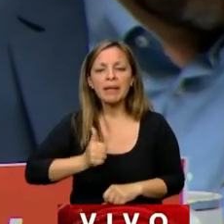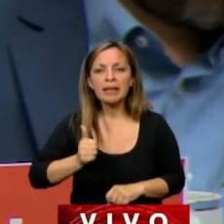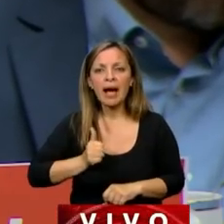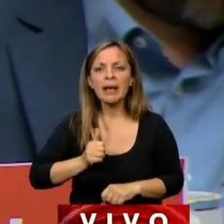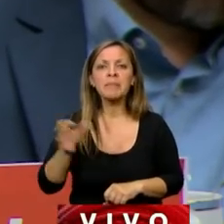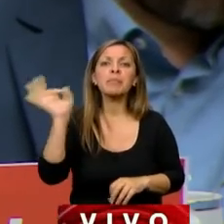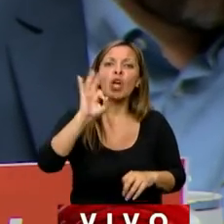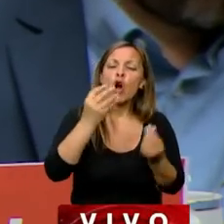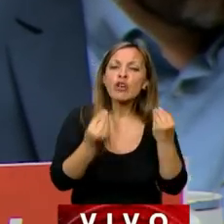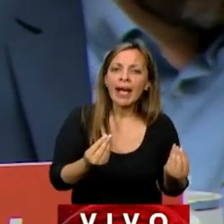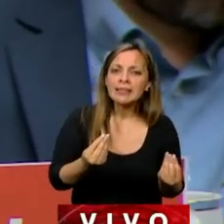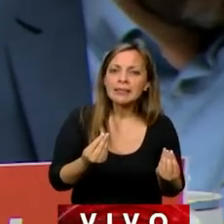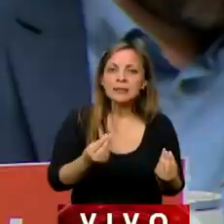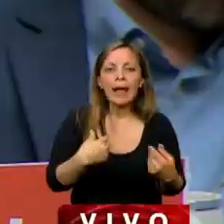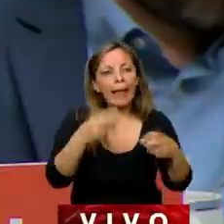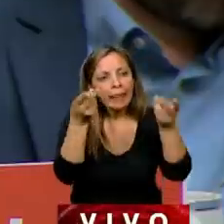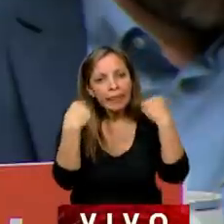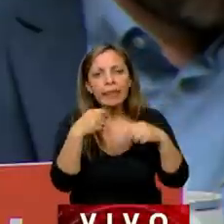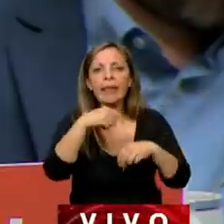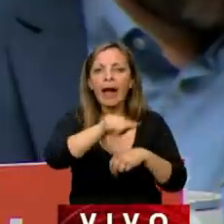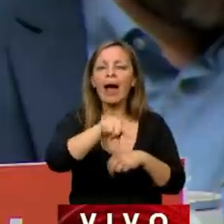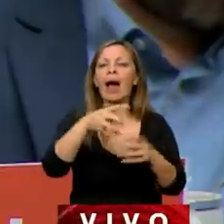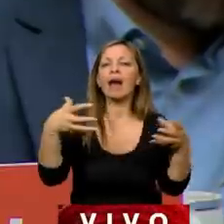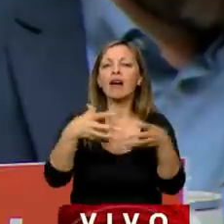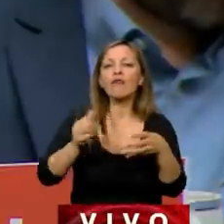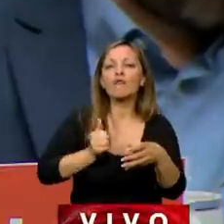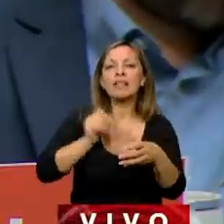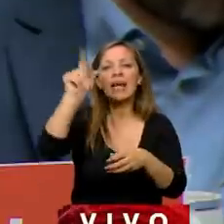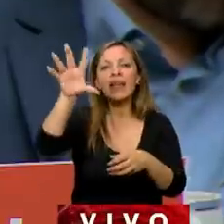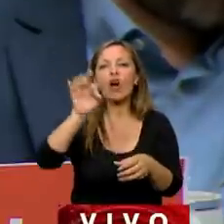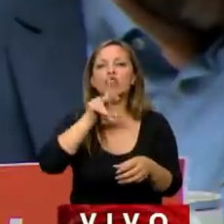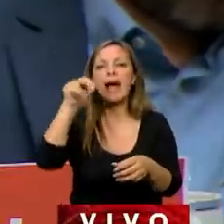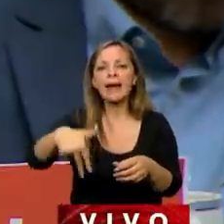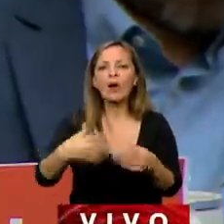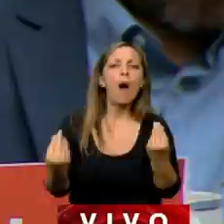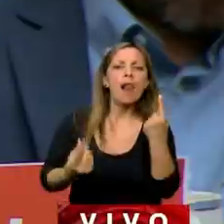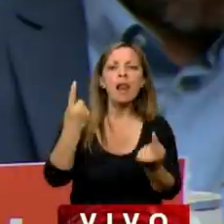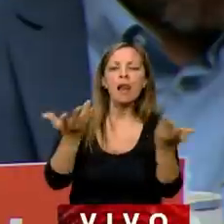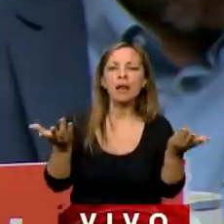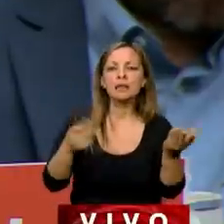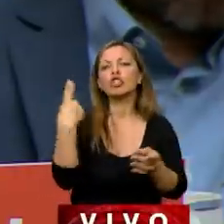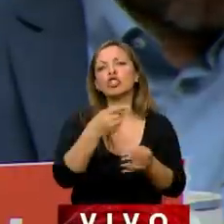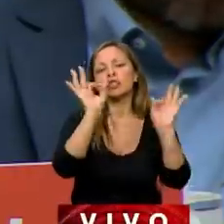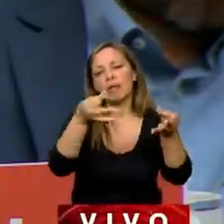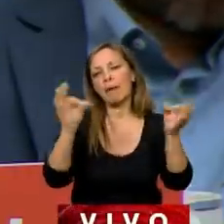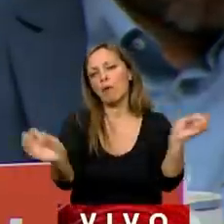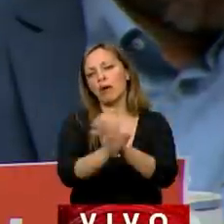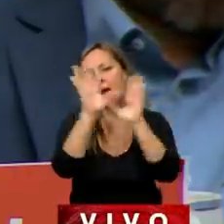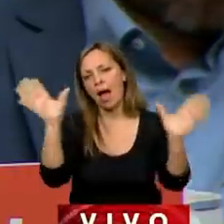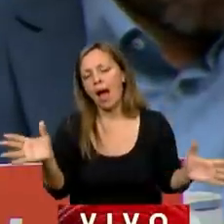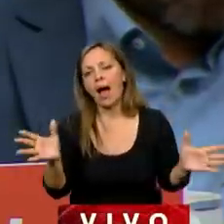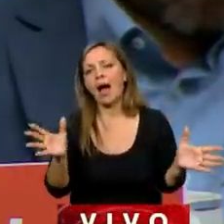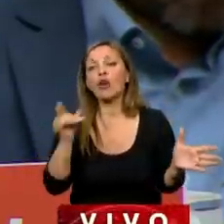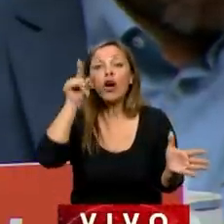es hacerle el trabajo sucio a las fuerzas imperialistas de la OTAN? Como sabemos claramente que es esto